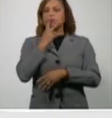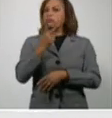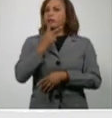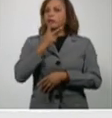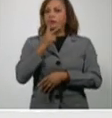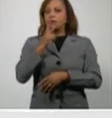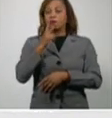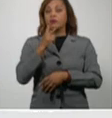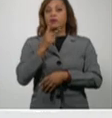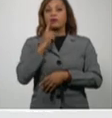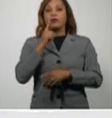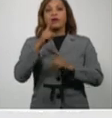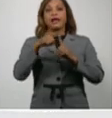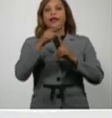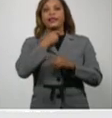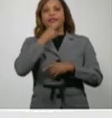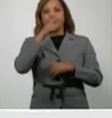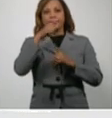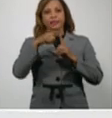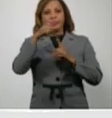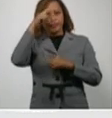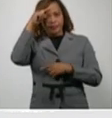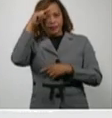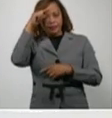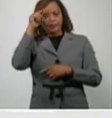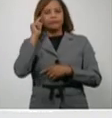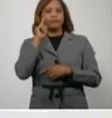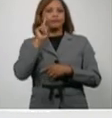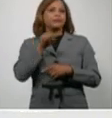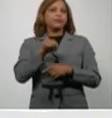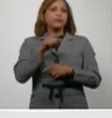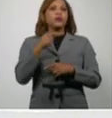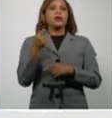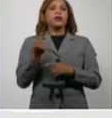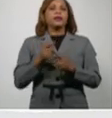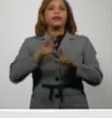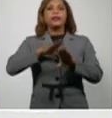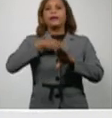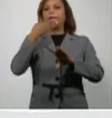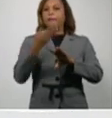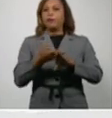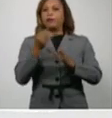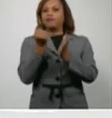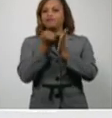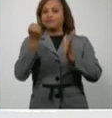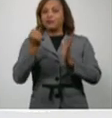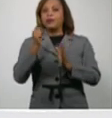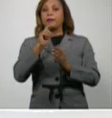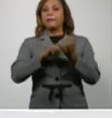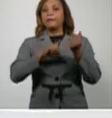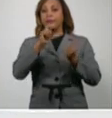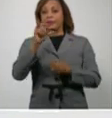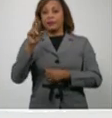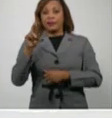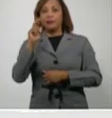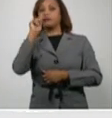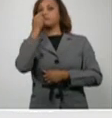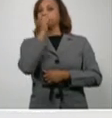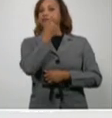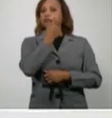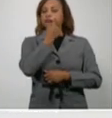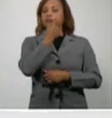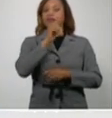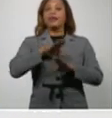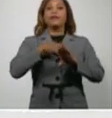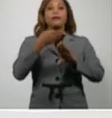el test de antígeno, después se confirma por el PCR y después de una estadía de